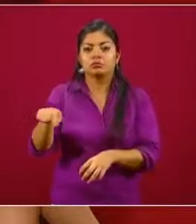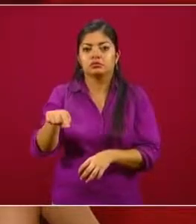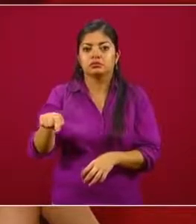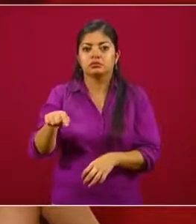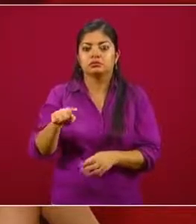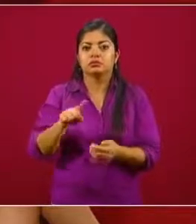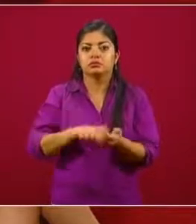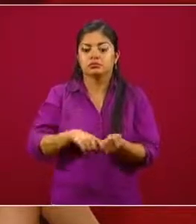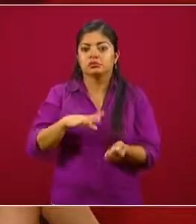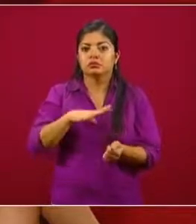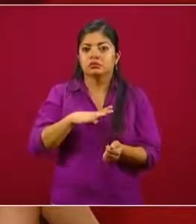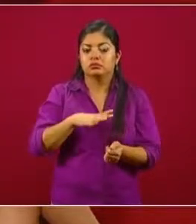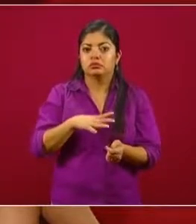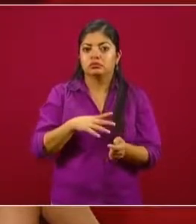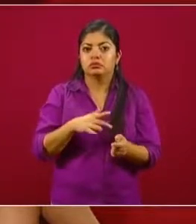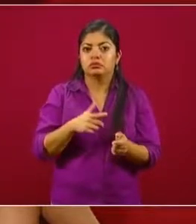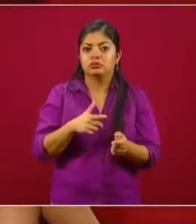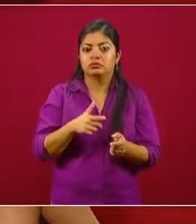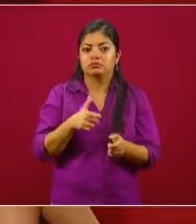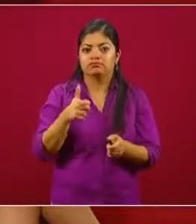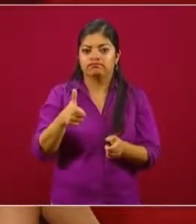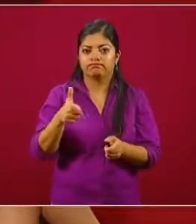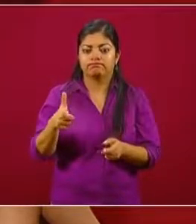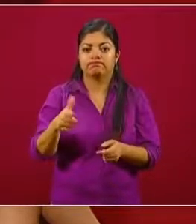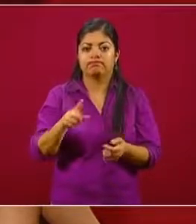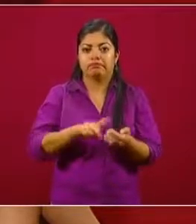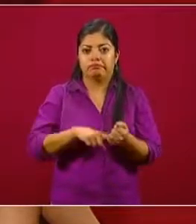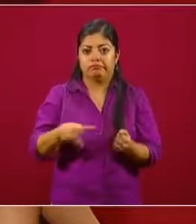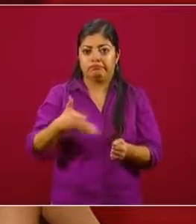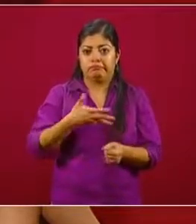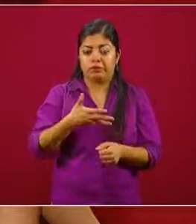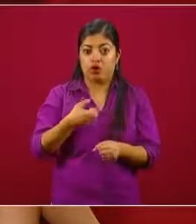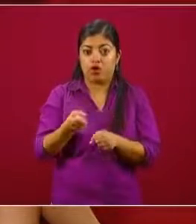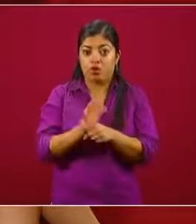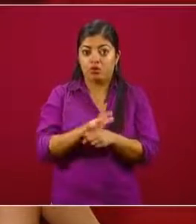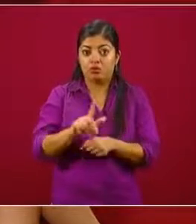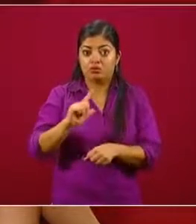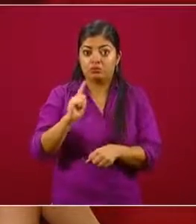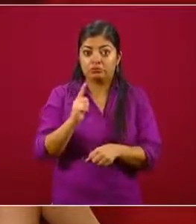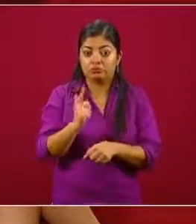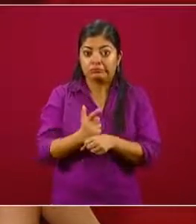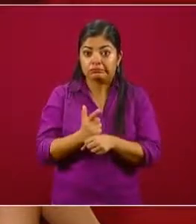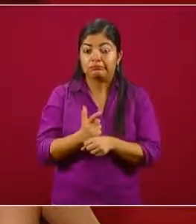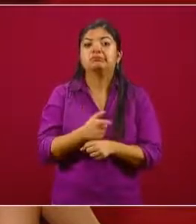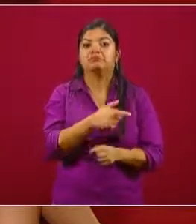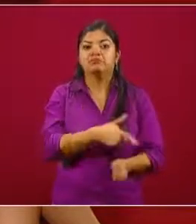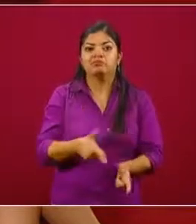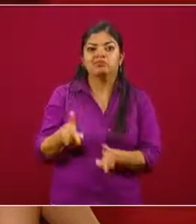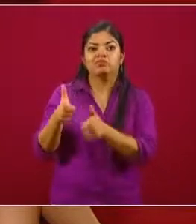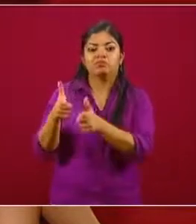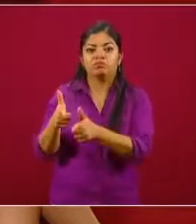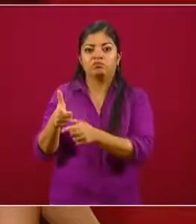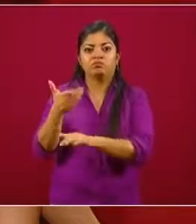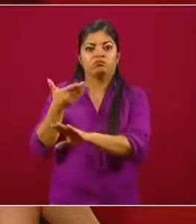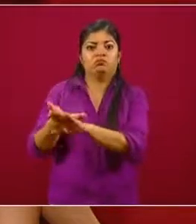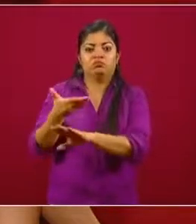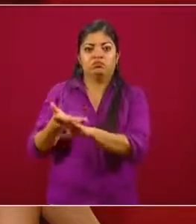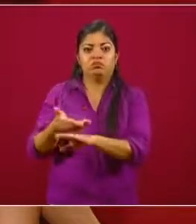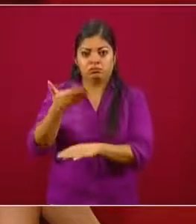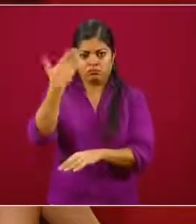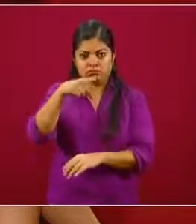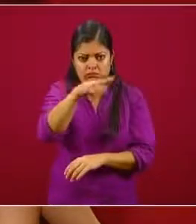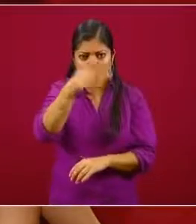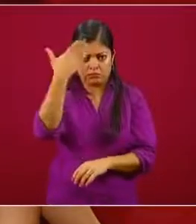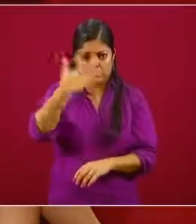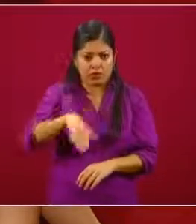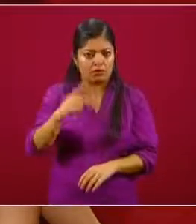atacaba con armas a personas que tuvieran COVID, ¿no? que estuvieran diagnosticadas. Entonces, saber si ustedes tienen